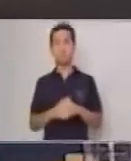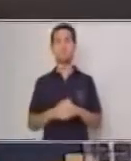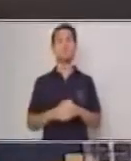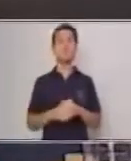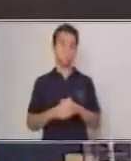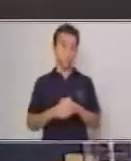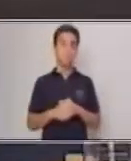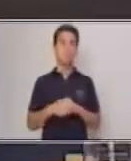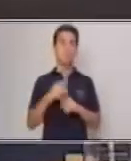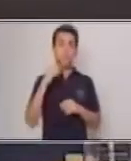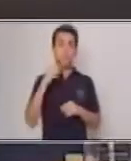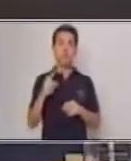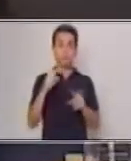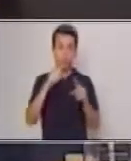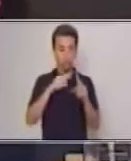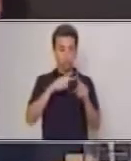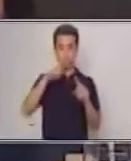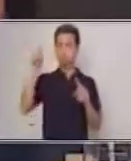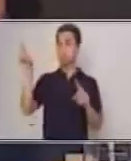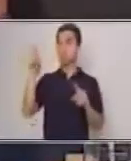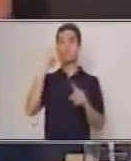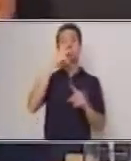Raíz cúbica de 1000.